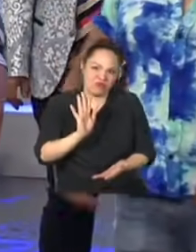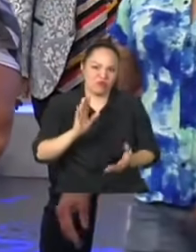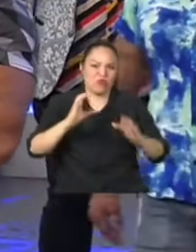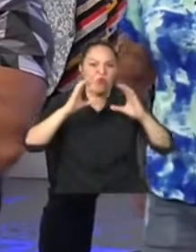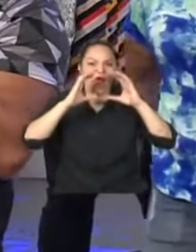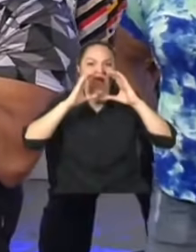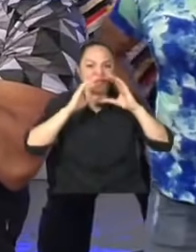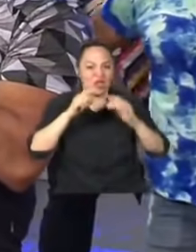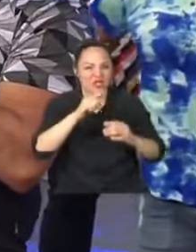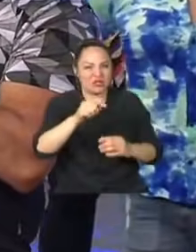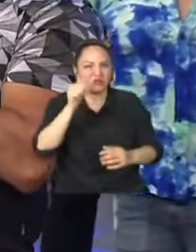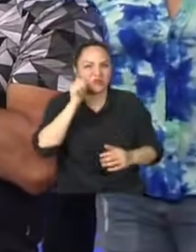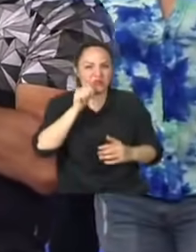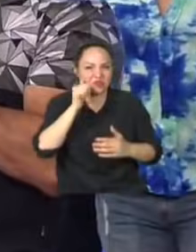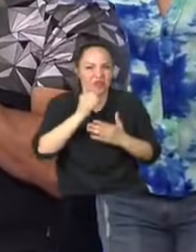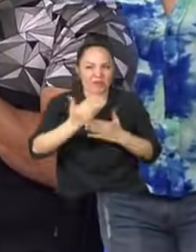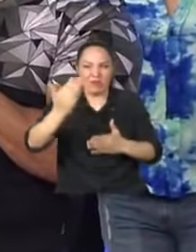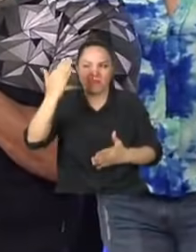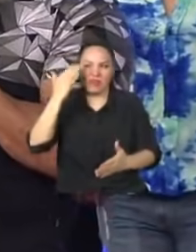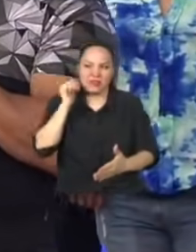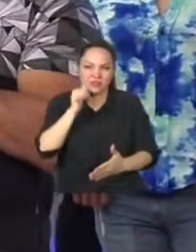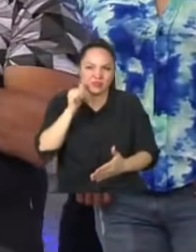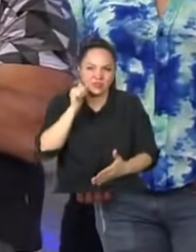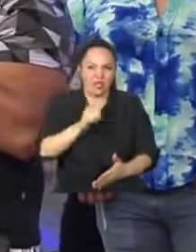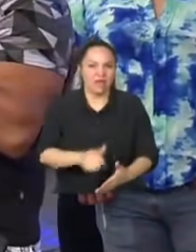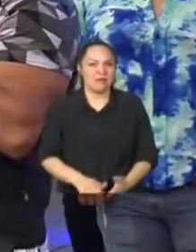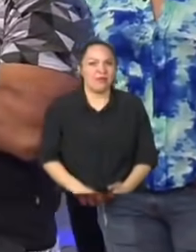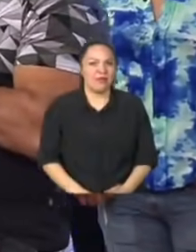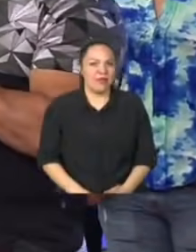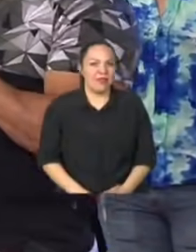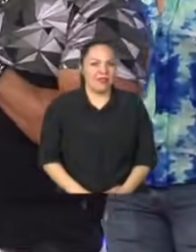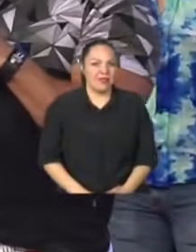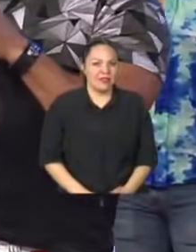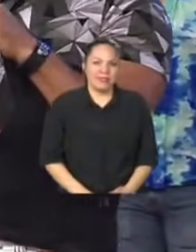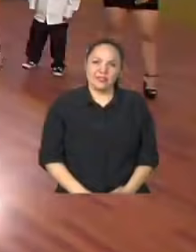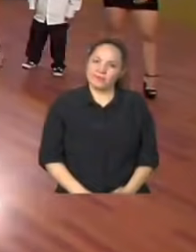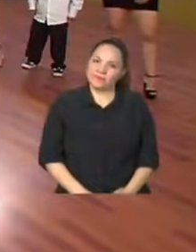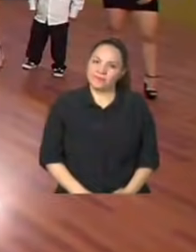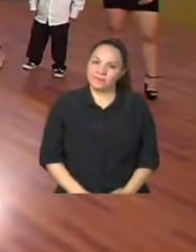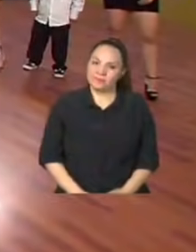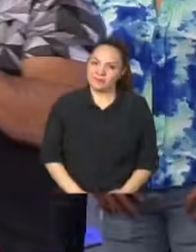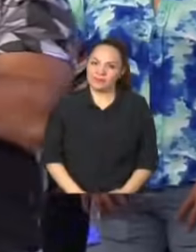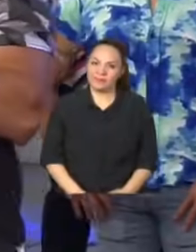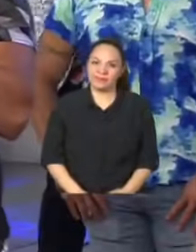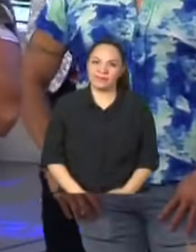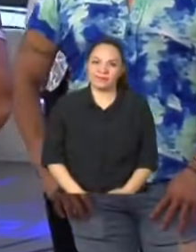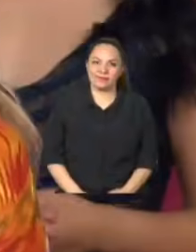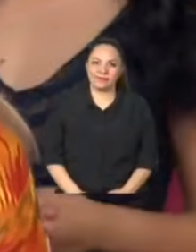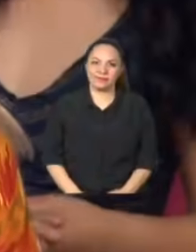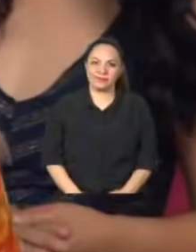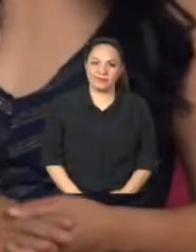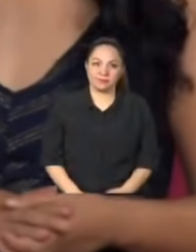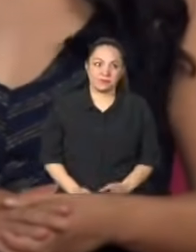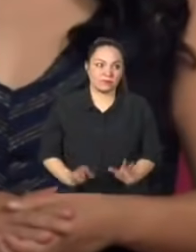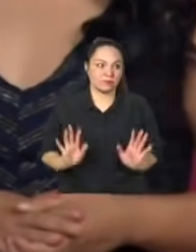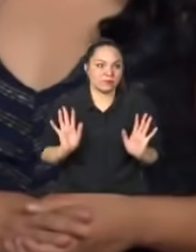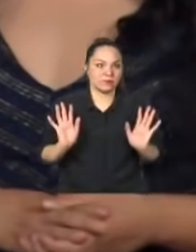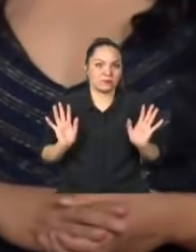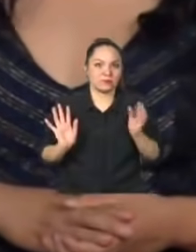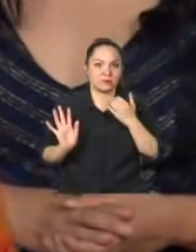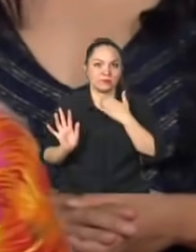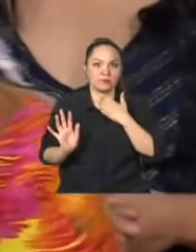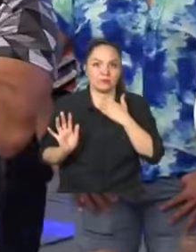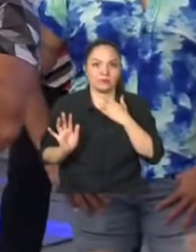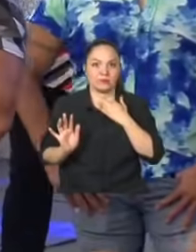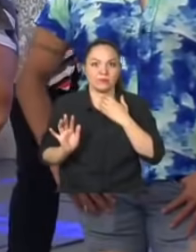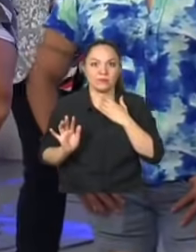eras el pasado. Porque tú ibas cada semana y ibas a todo el clan. Lo voy a hacer público. ¿Sí o no, lo divina? Sí, señor Chavana, sí.